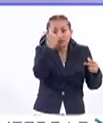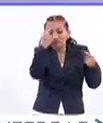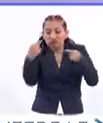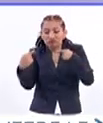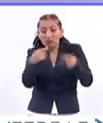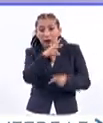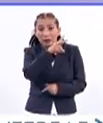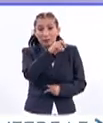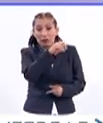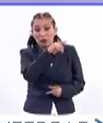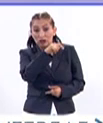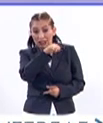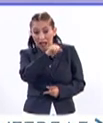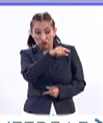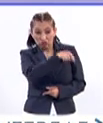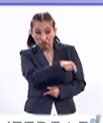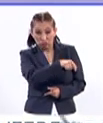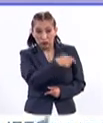que Vasconcelos